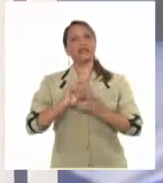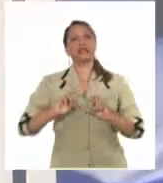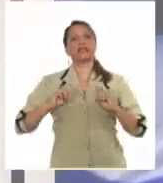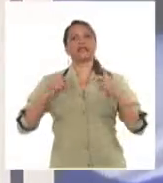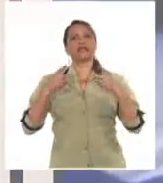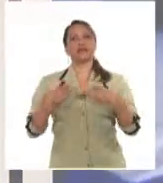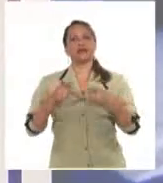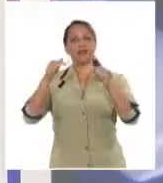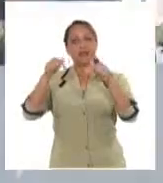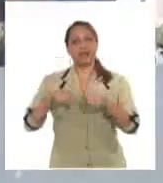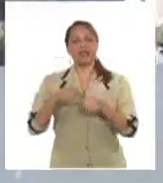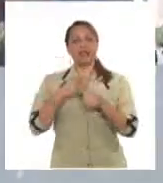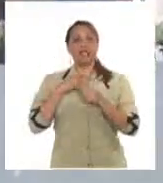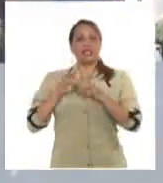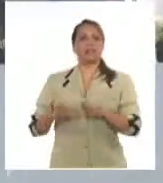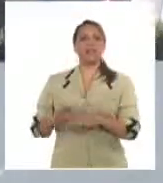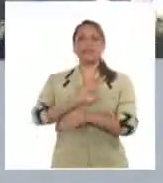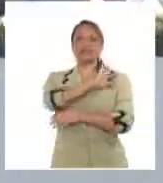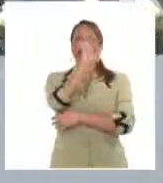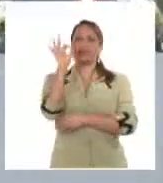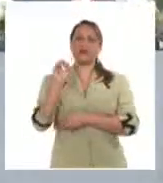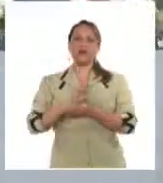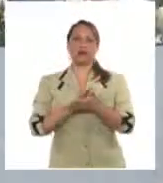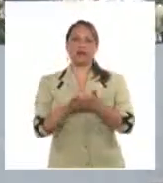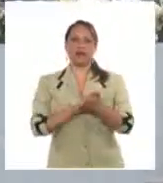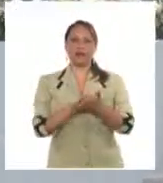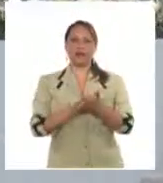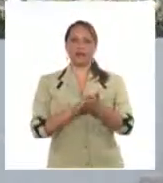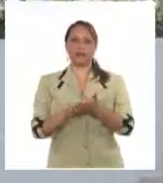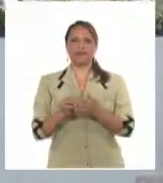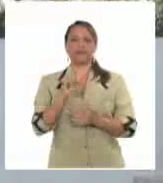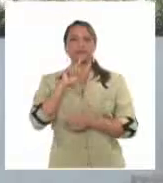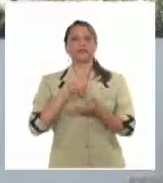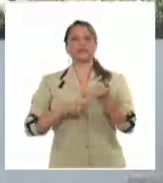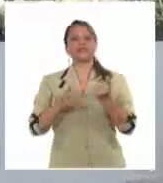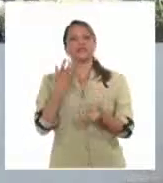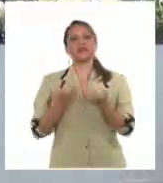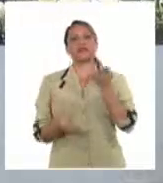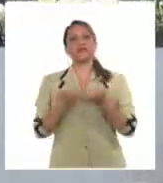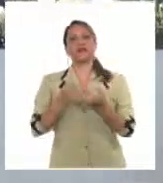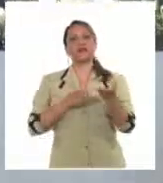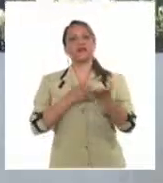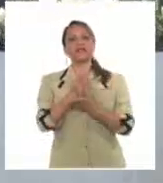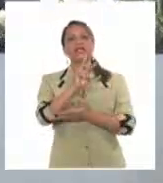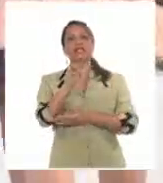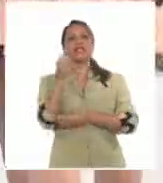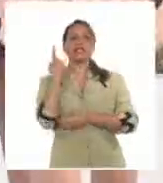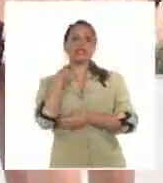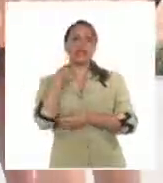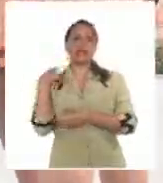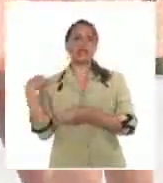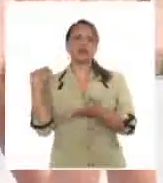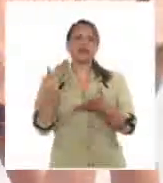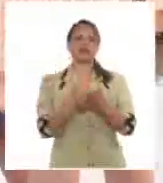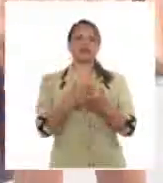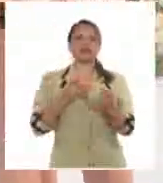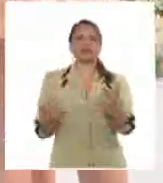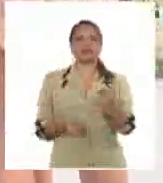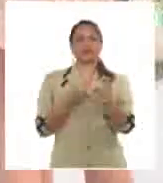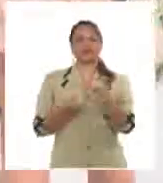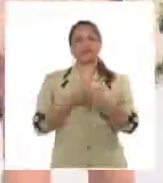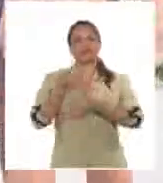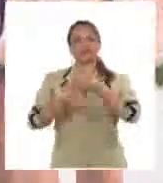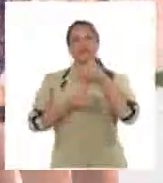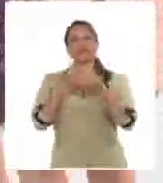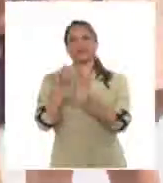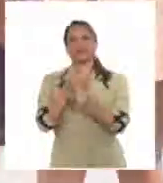que aquí no se rinde nadie. Cienfuegos celebra 3 décadas de labor por la continuidad de nuestra historia. Destaca el trabajo en las